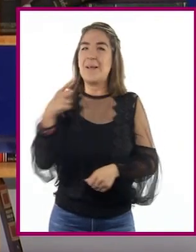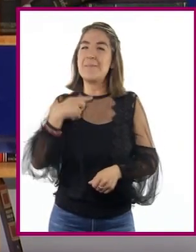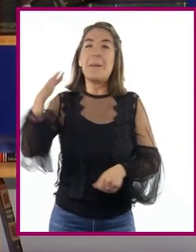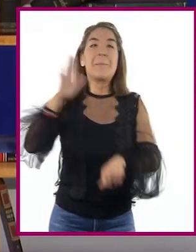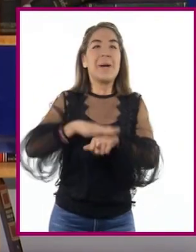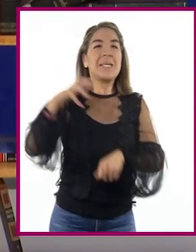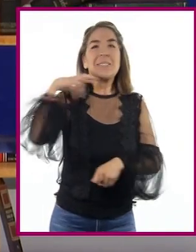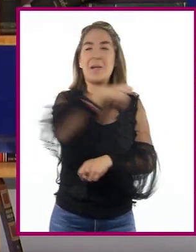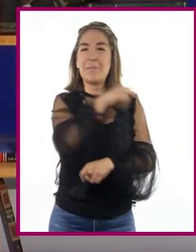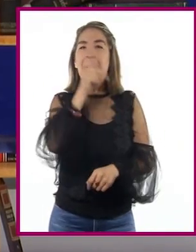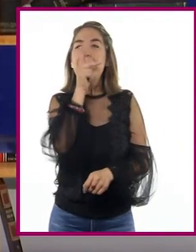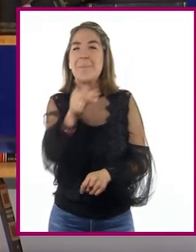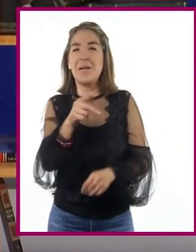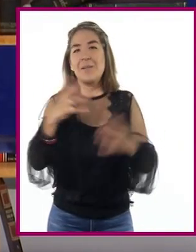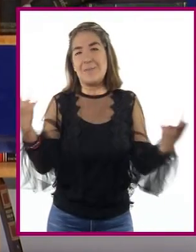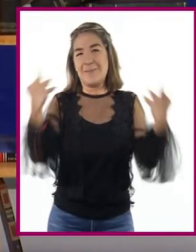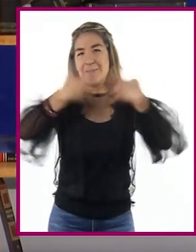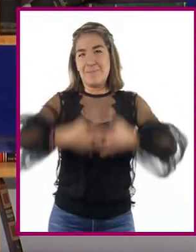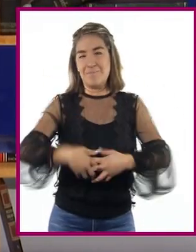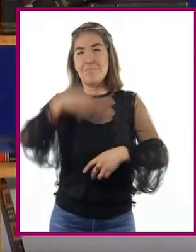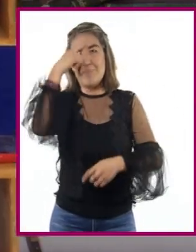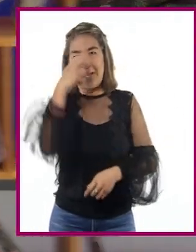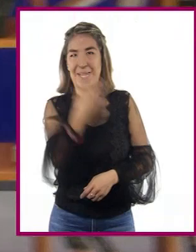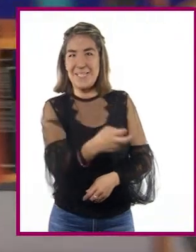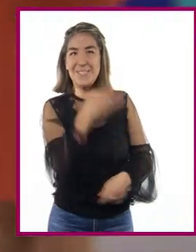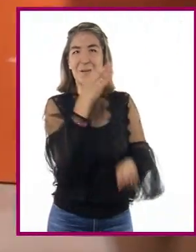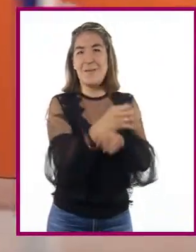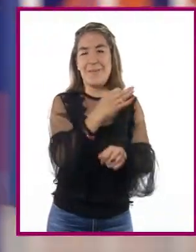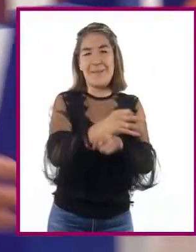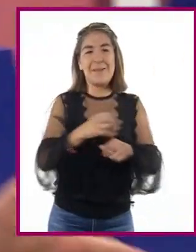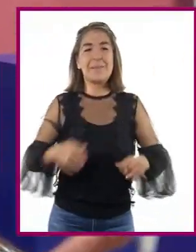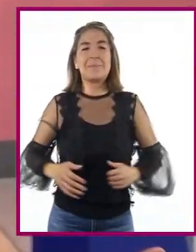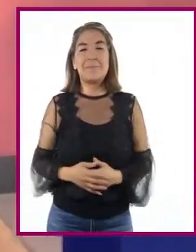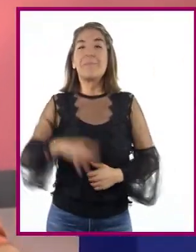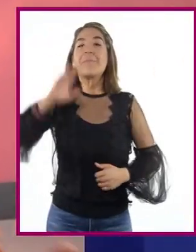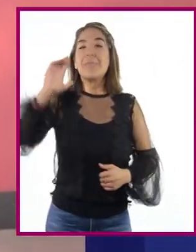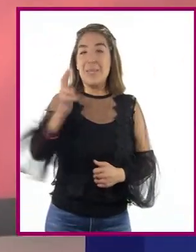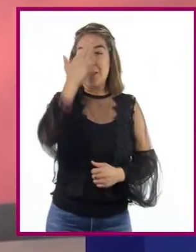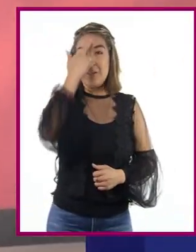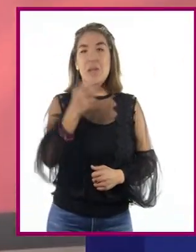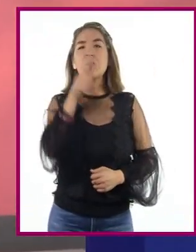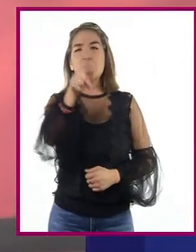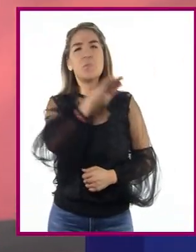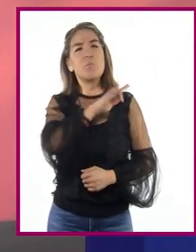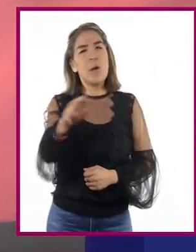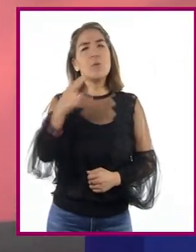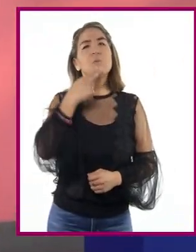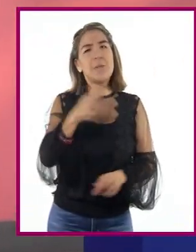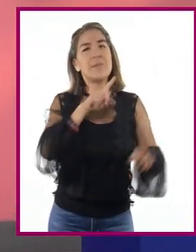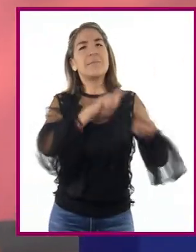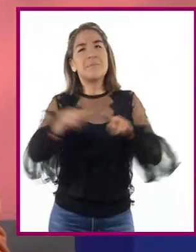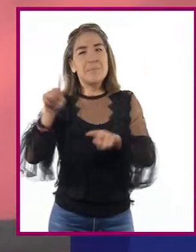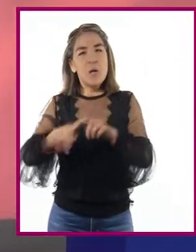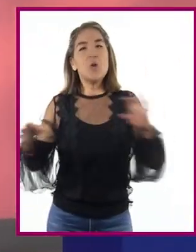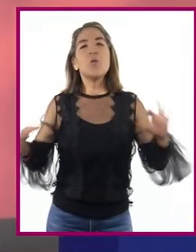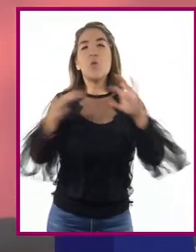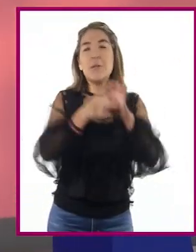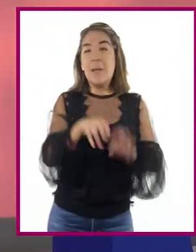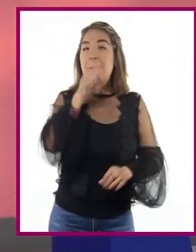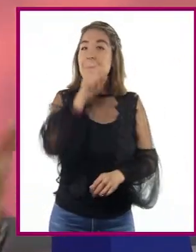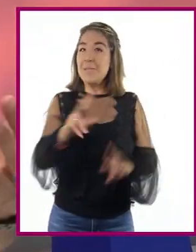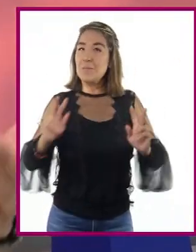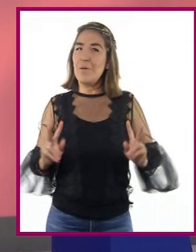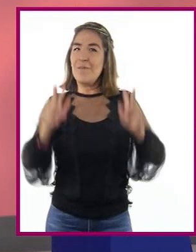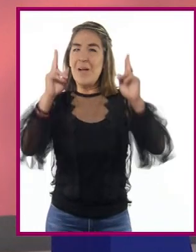el conector que mejor funcione para sus fines. Recordemos que pueden usarse varios conectores en una misma